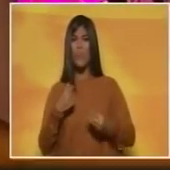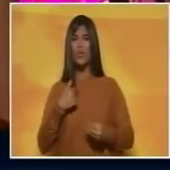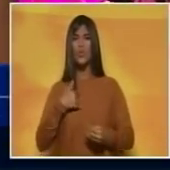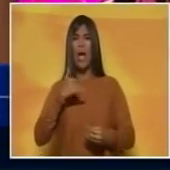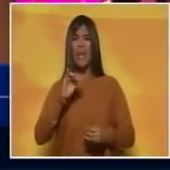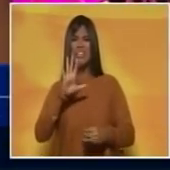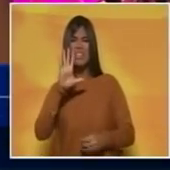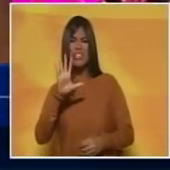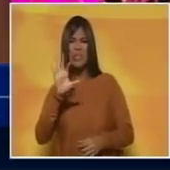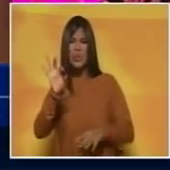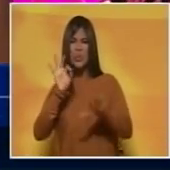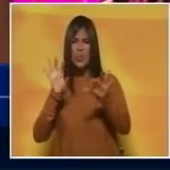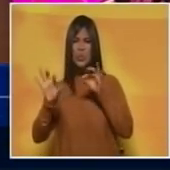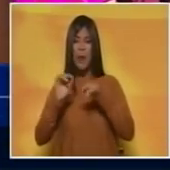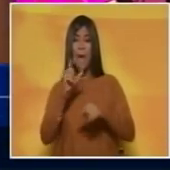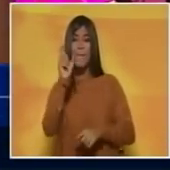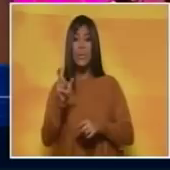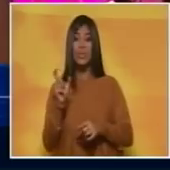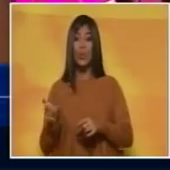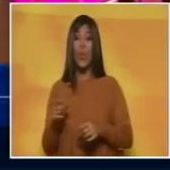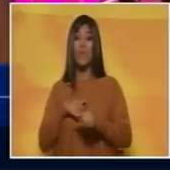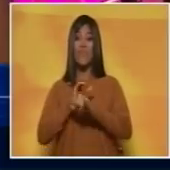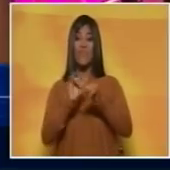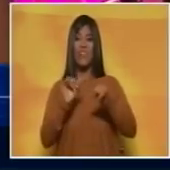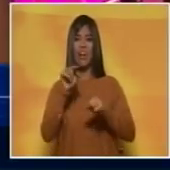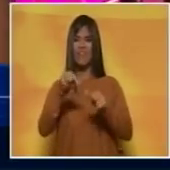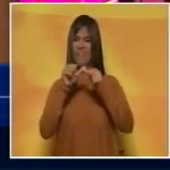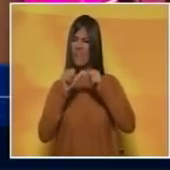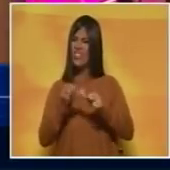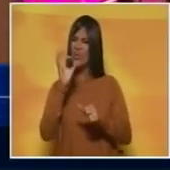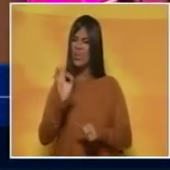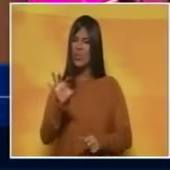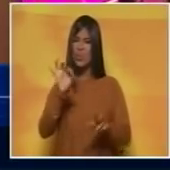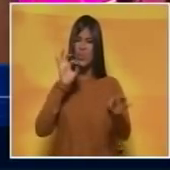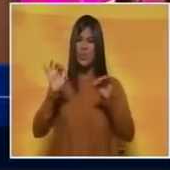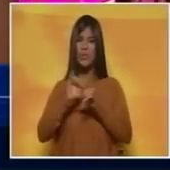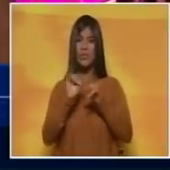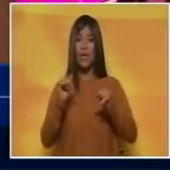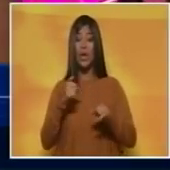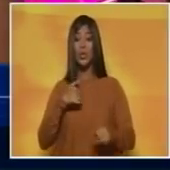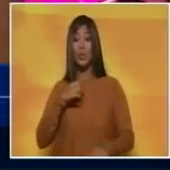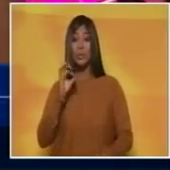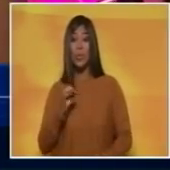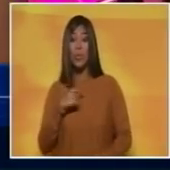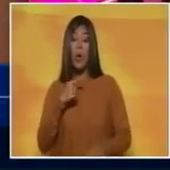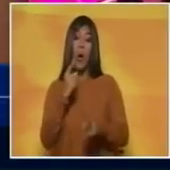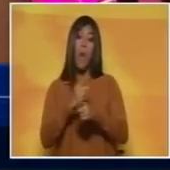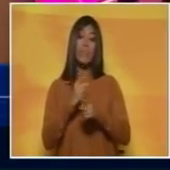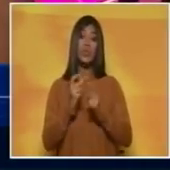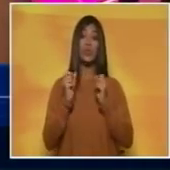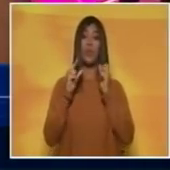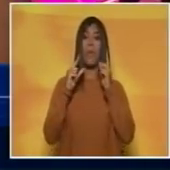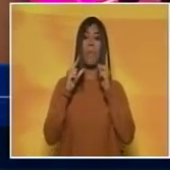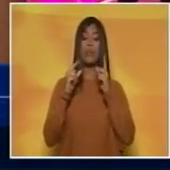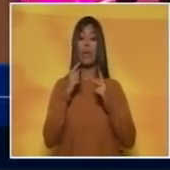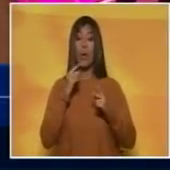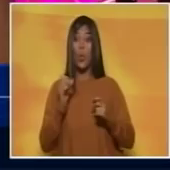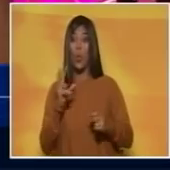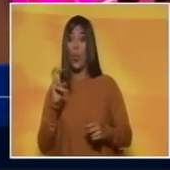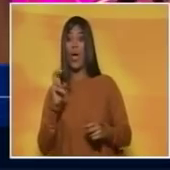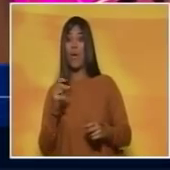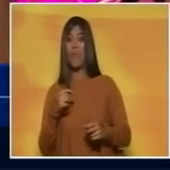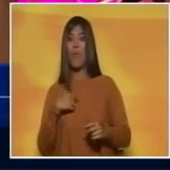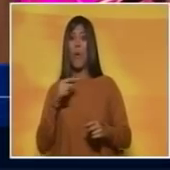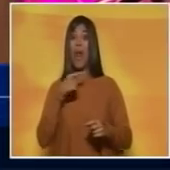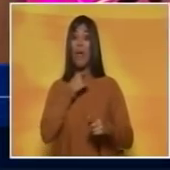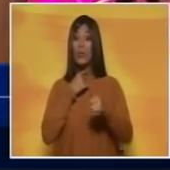para la final, cinco personas que son para mí los fijos de la final, pero no te puedo garantizar nada porque en las competencias hay sorpresas, hay batacazos, los favoritos